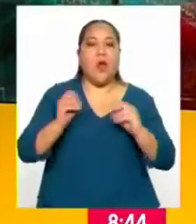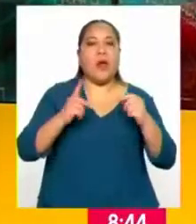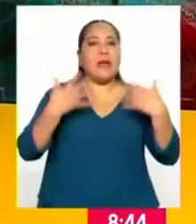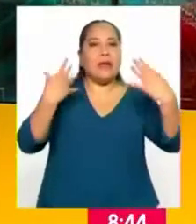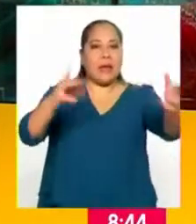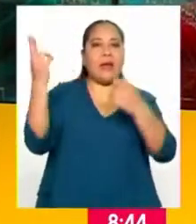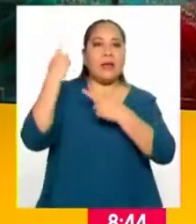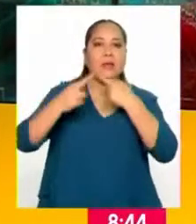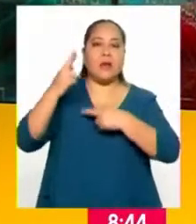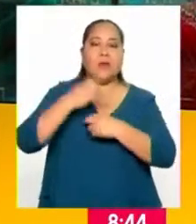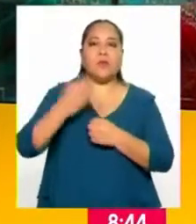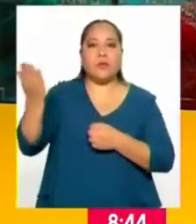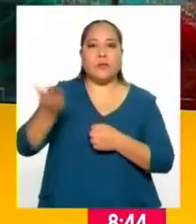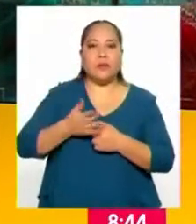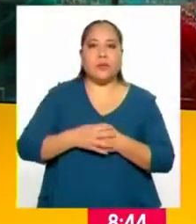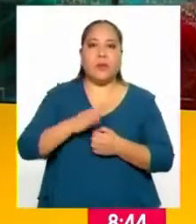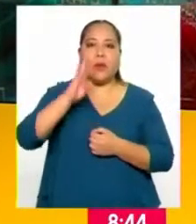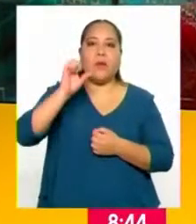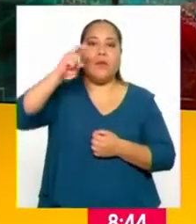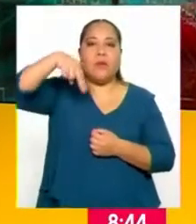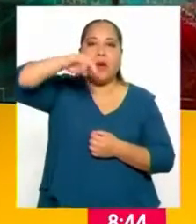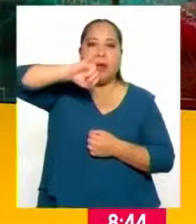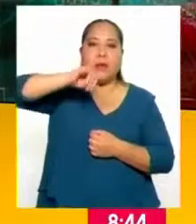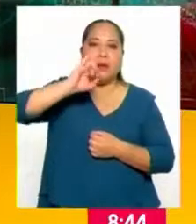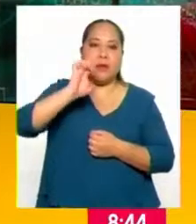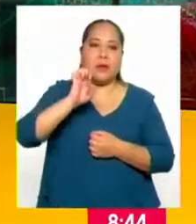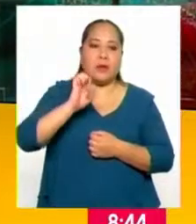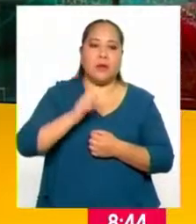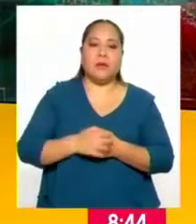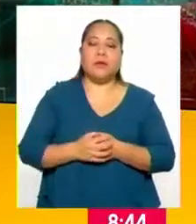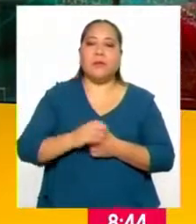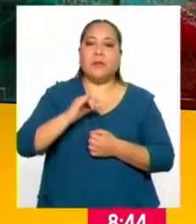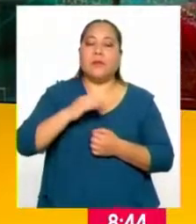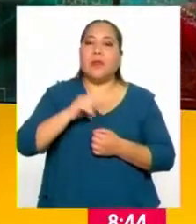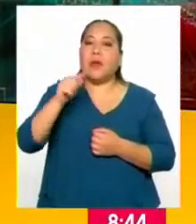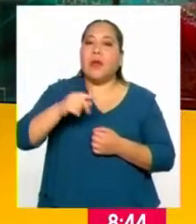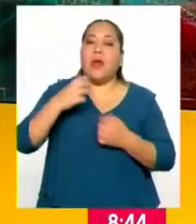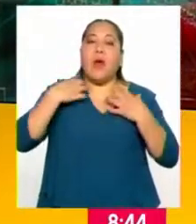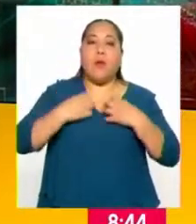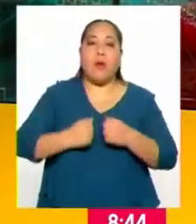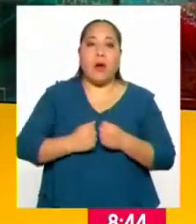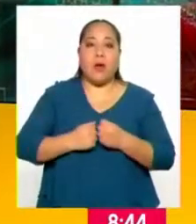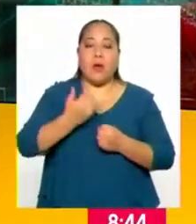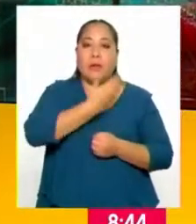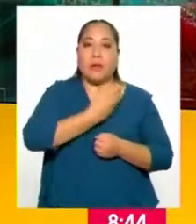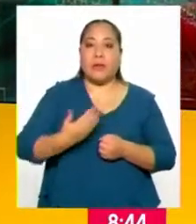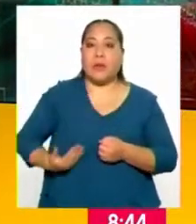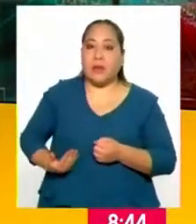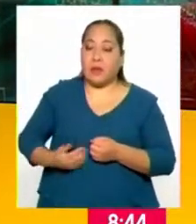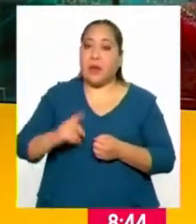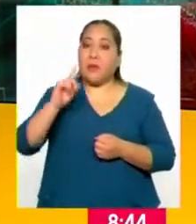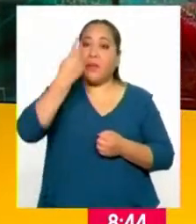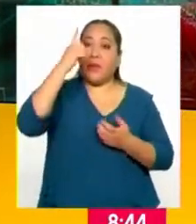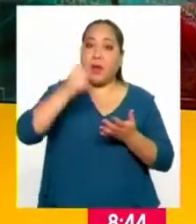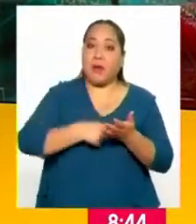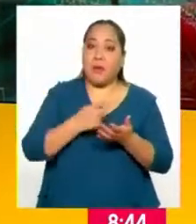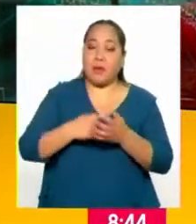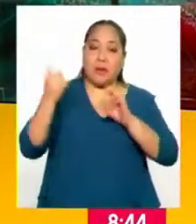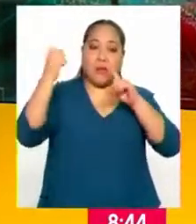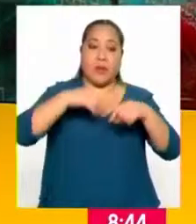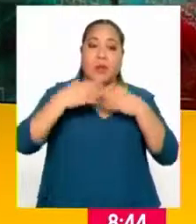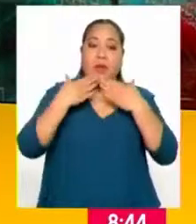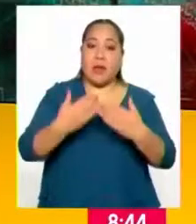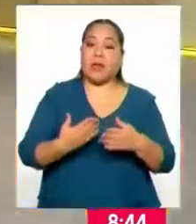bien, estamos de vuelta. Se encuentra con nosotros Benji Espinosa, abogado del presidente de la República. Primera vez que está aquí en nuestros estudios, en este programa.